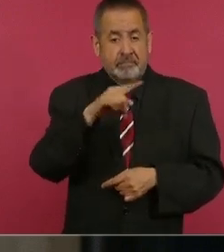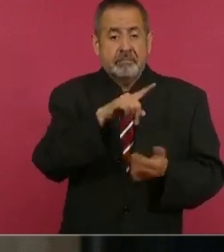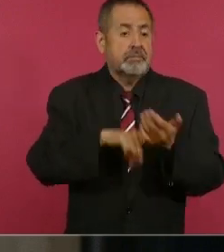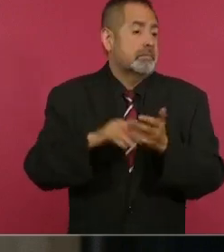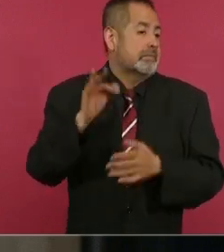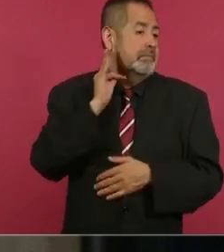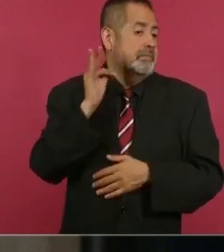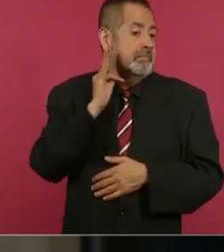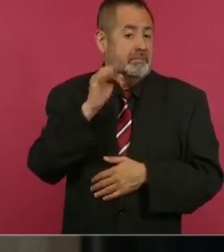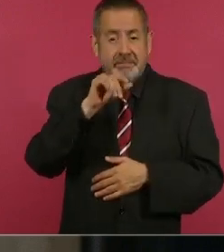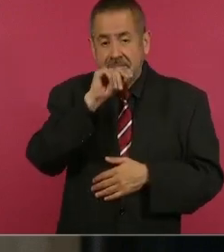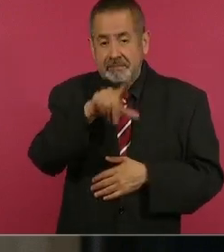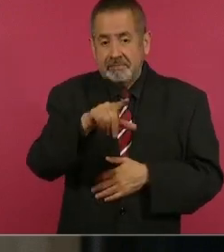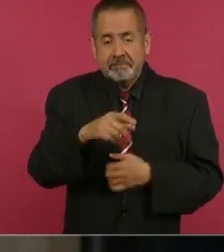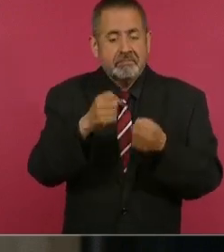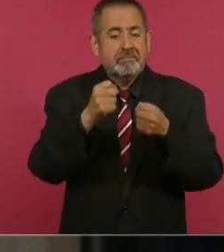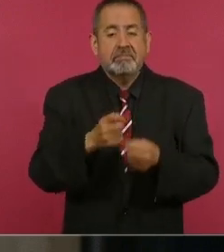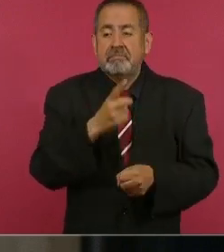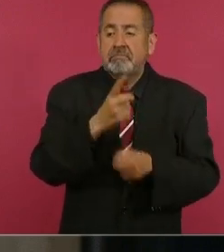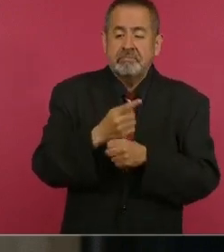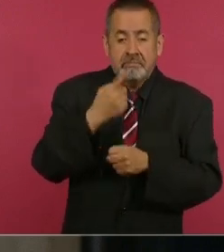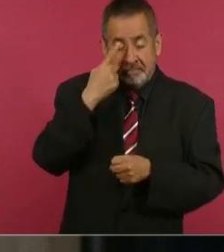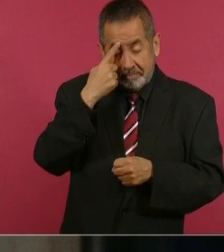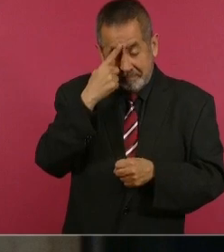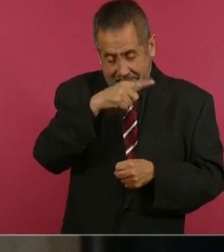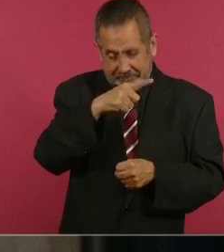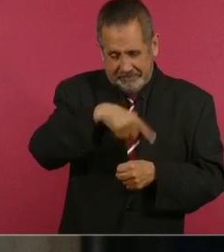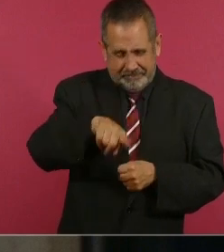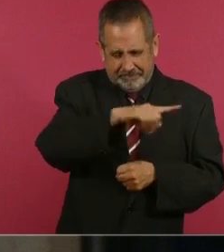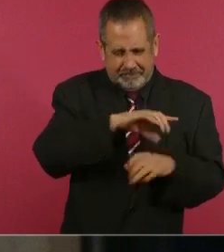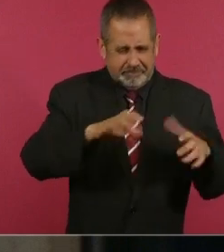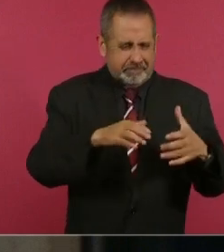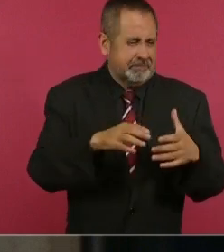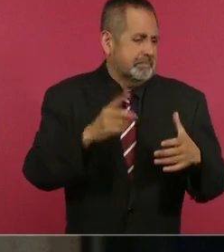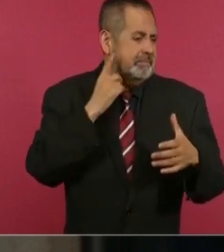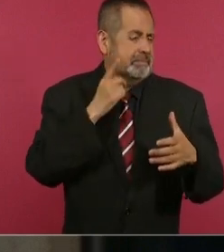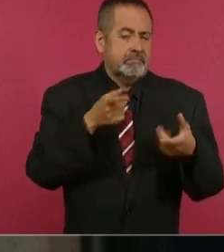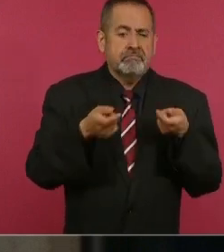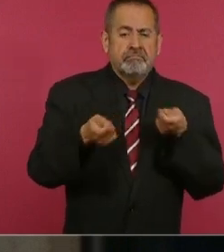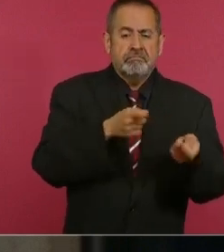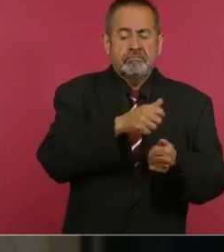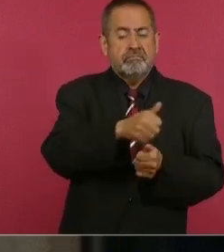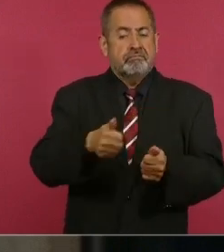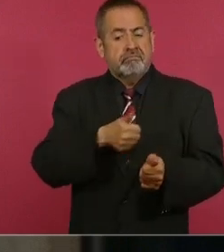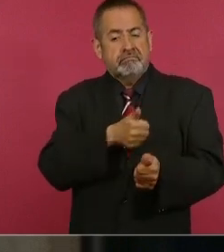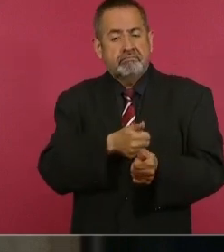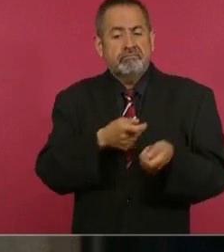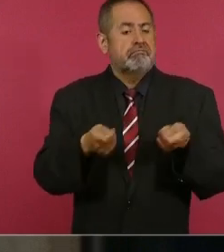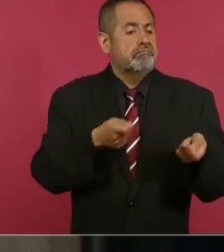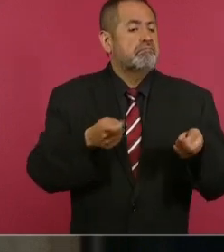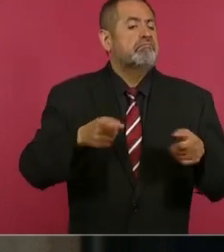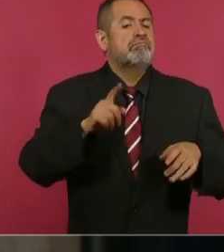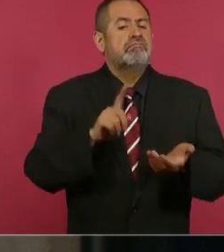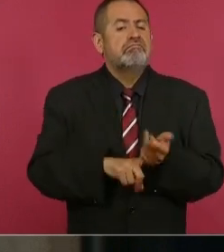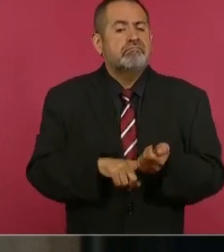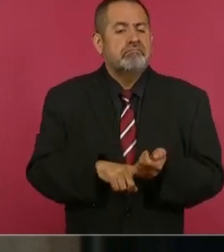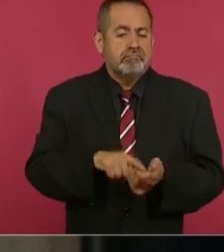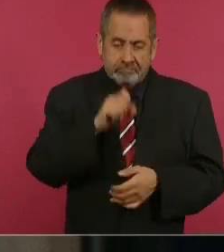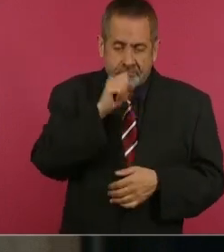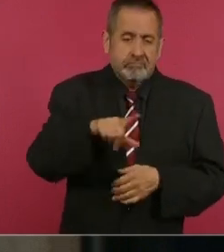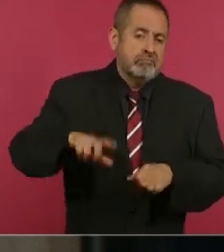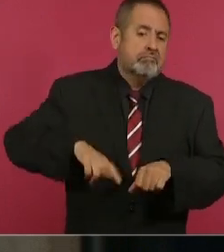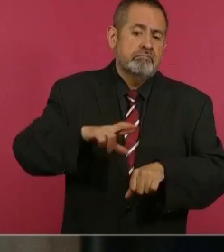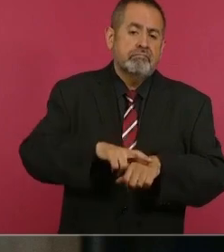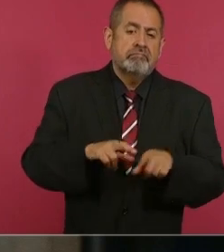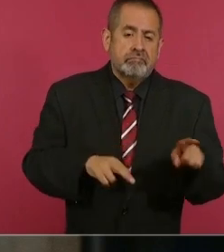Estado, la Seguridad Pública, Poder Legislativo, está manejado por el actual gobernador a